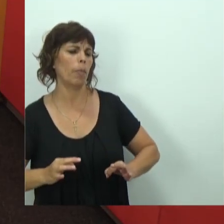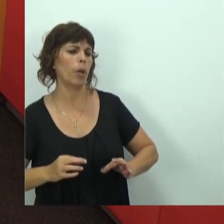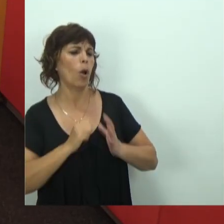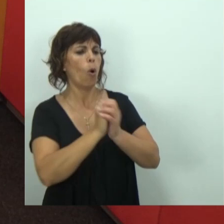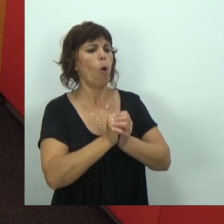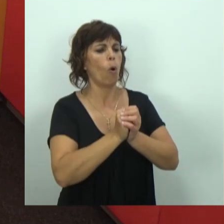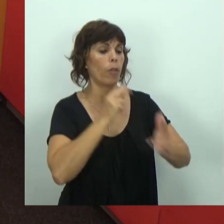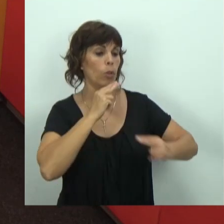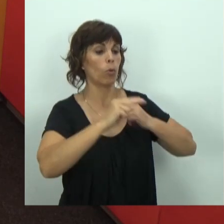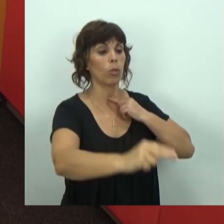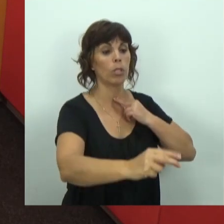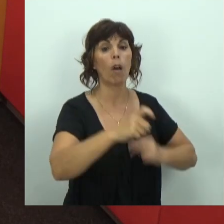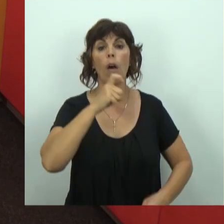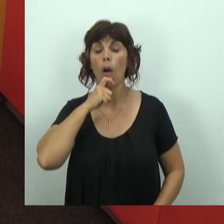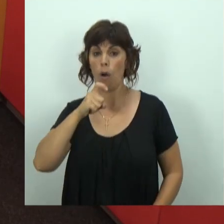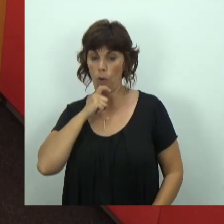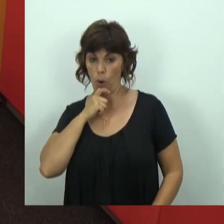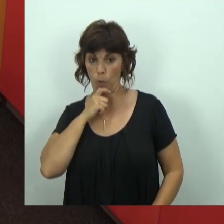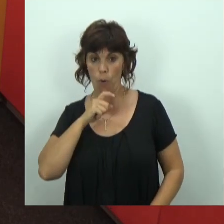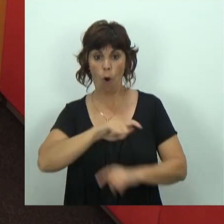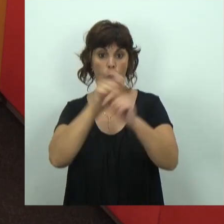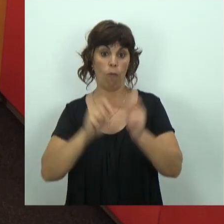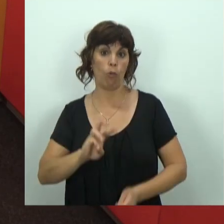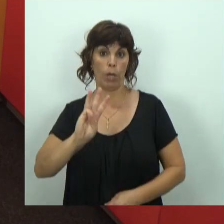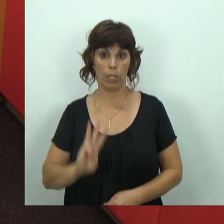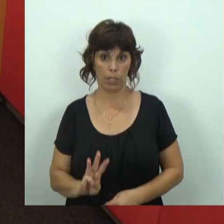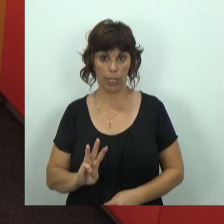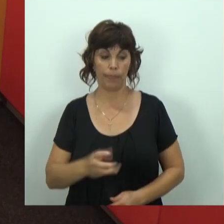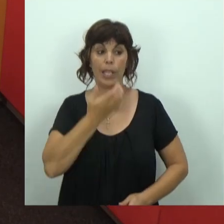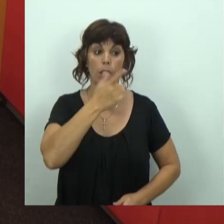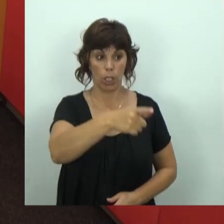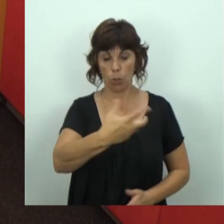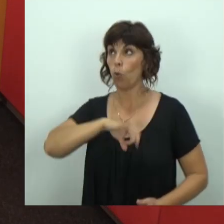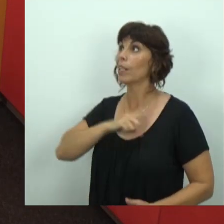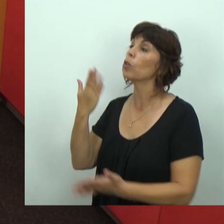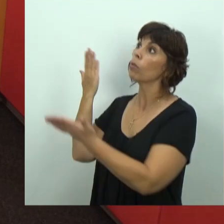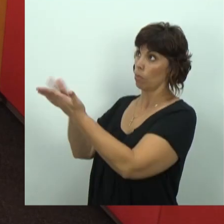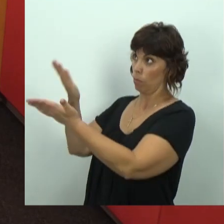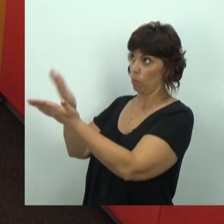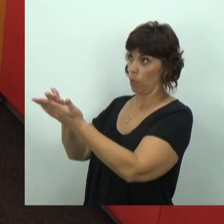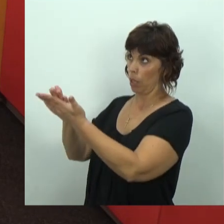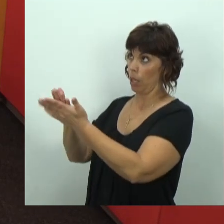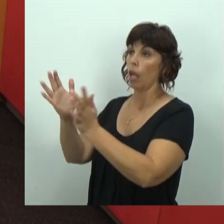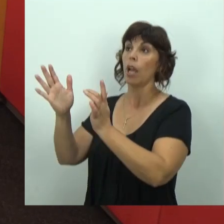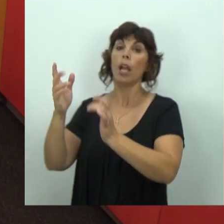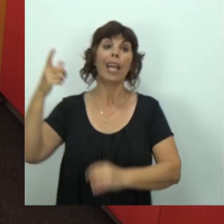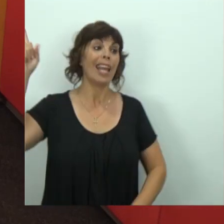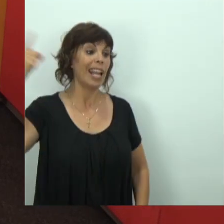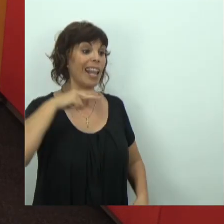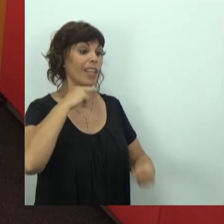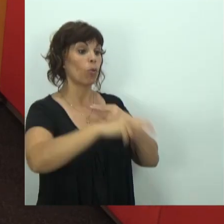tres formas. Siempre que tú le pidas algo al Señor, o Él te dice